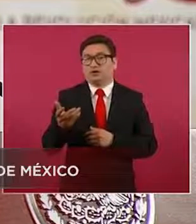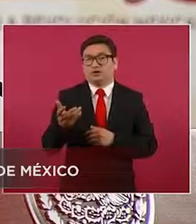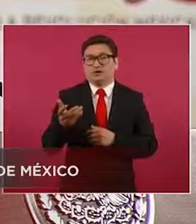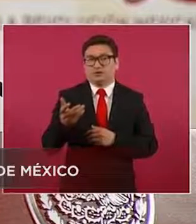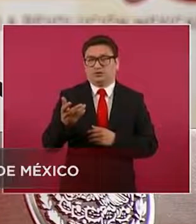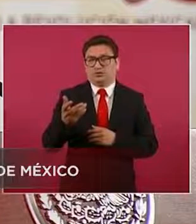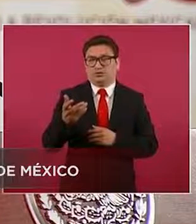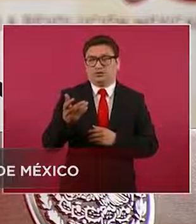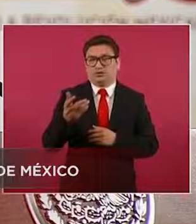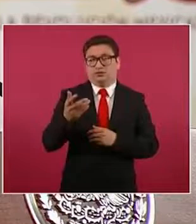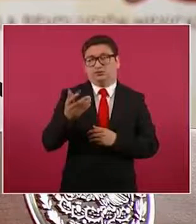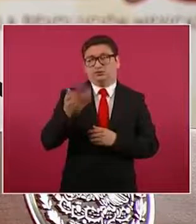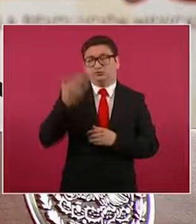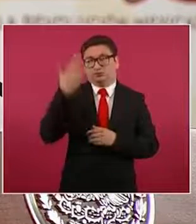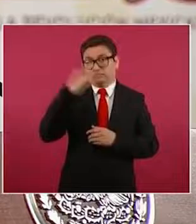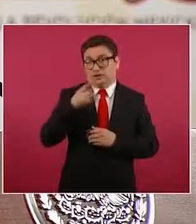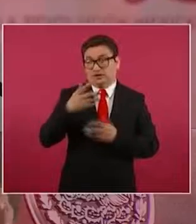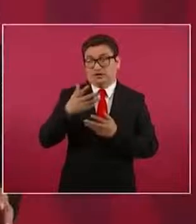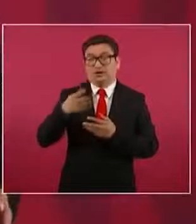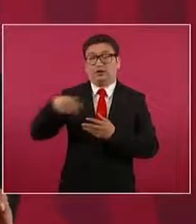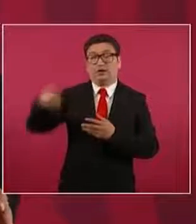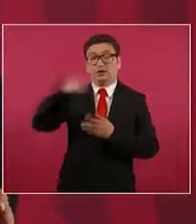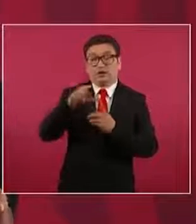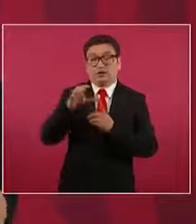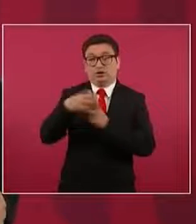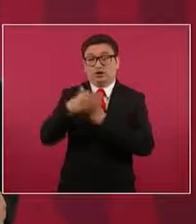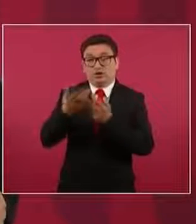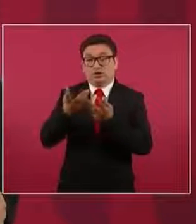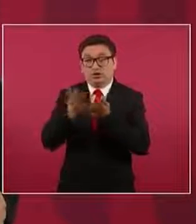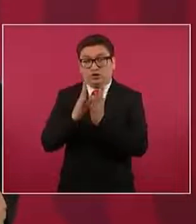términos autorizados por el Consejo de Pemex